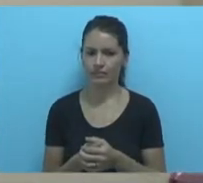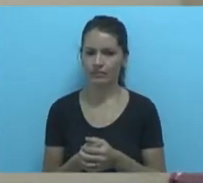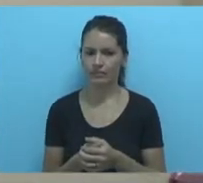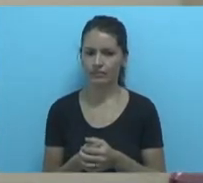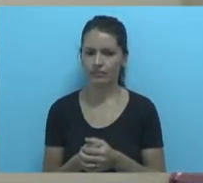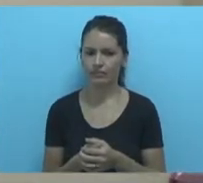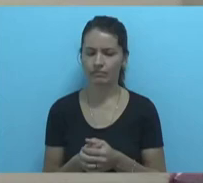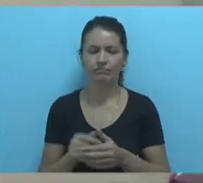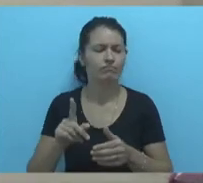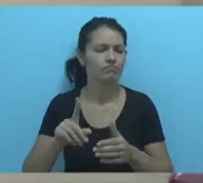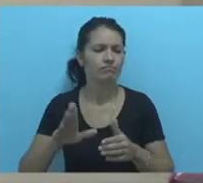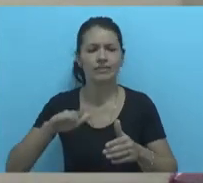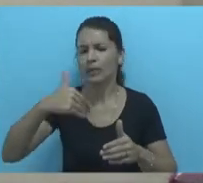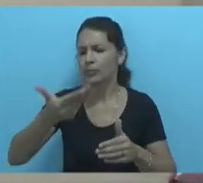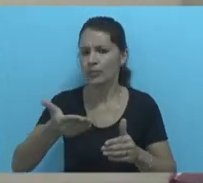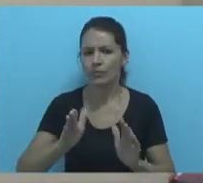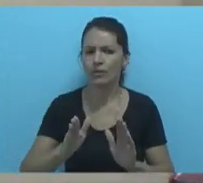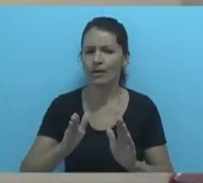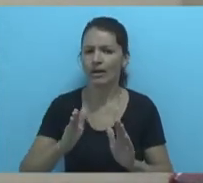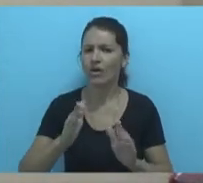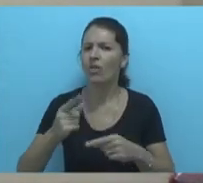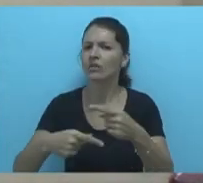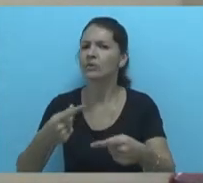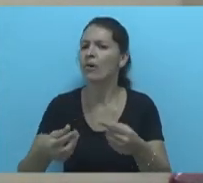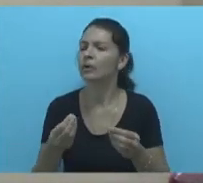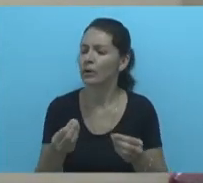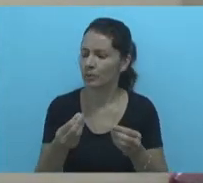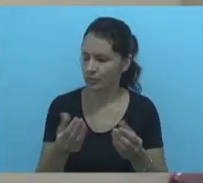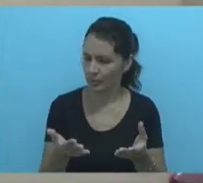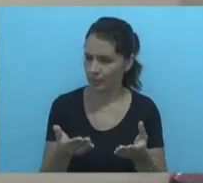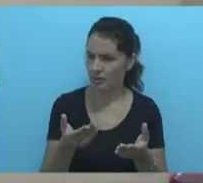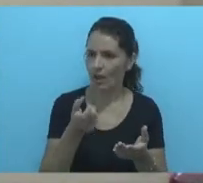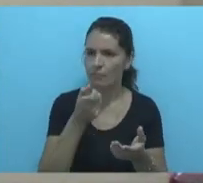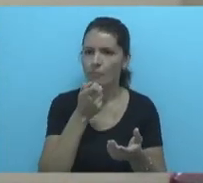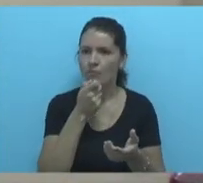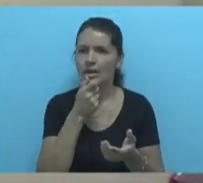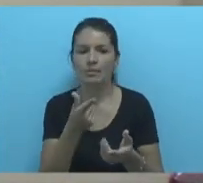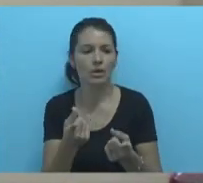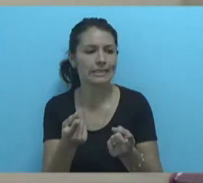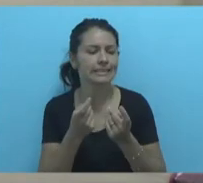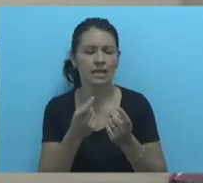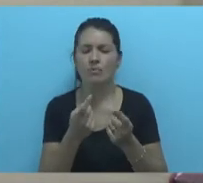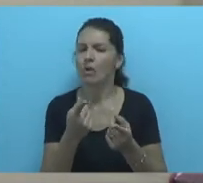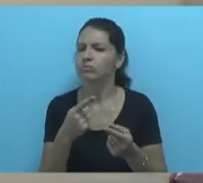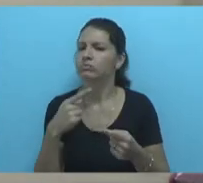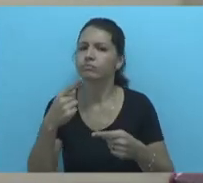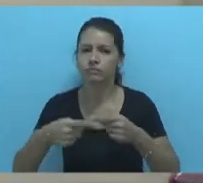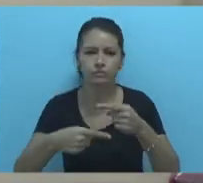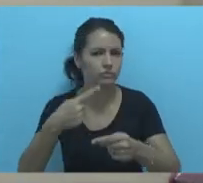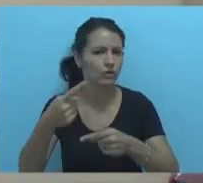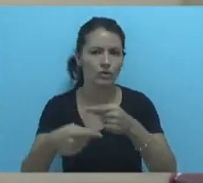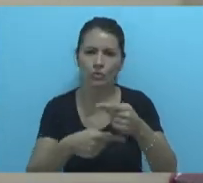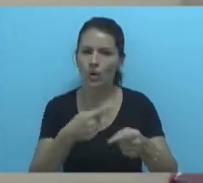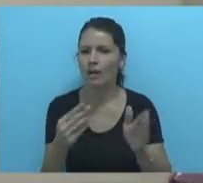la pospandemia, lo que viene? Para nosotros es imprescindible que se haga una actualización permanente y de hecho eso ya lo